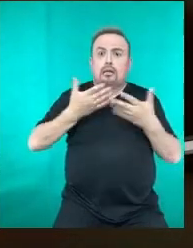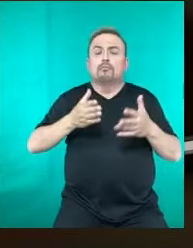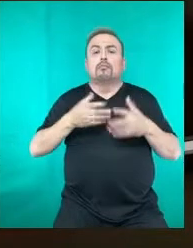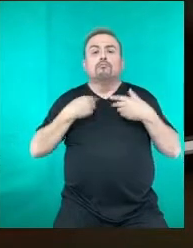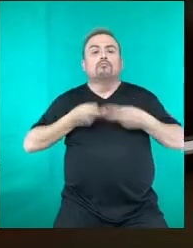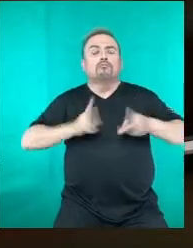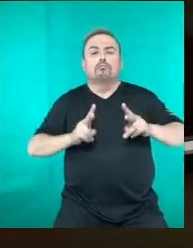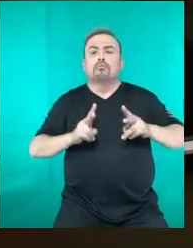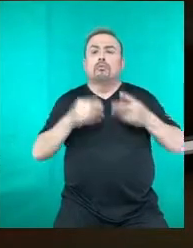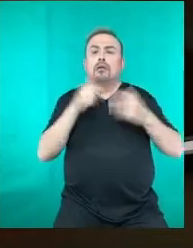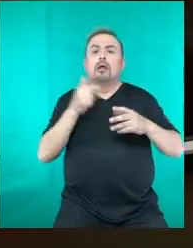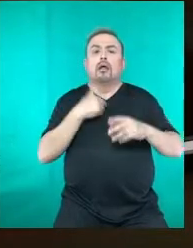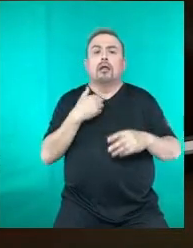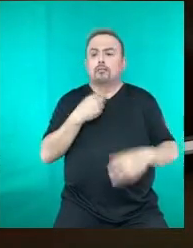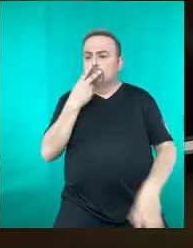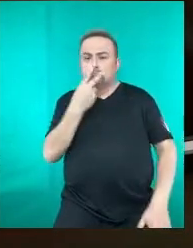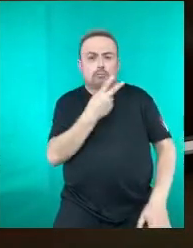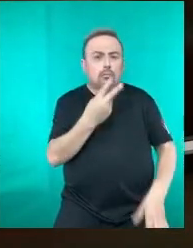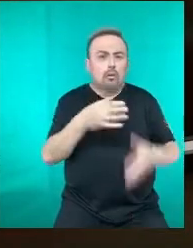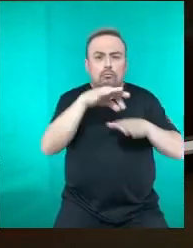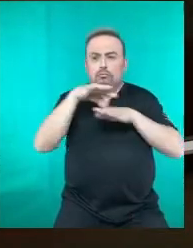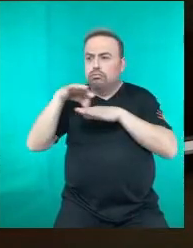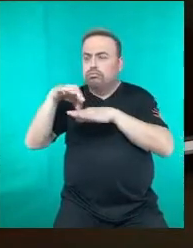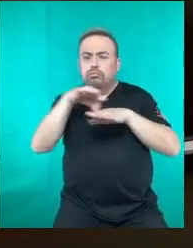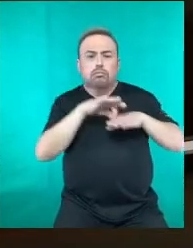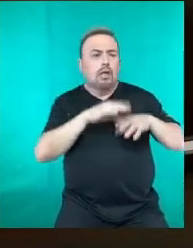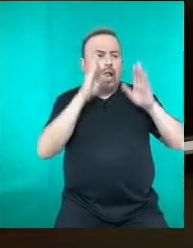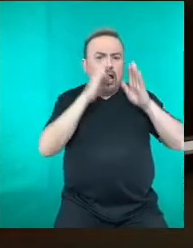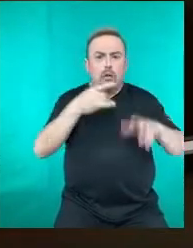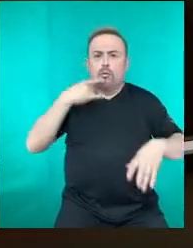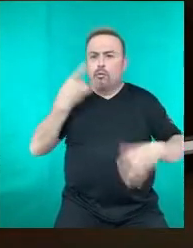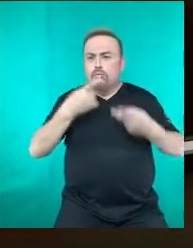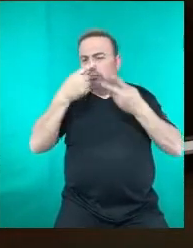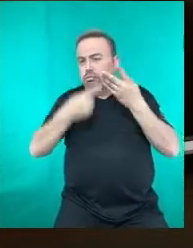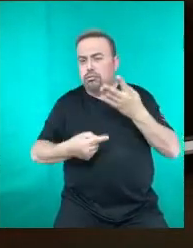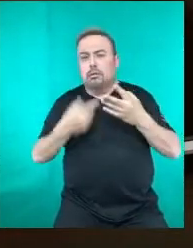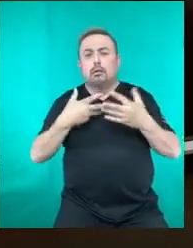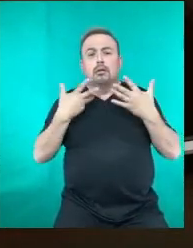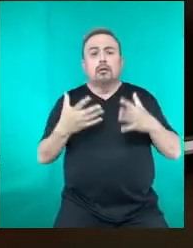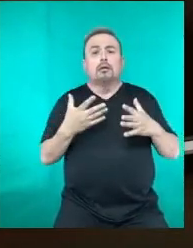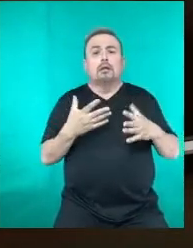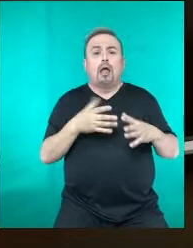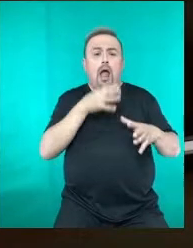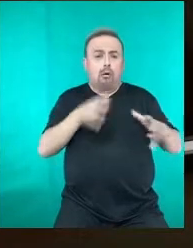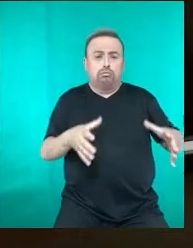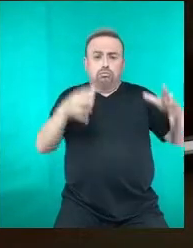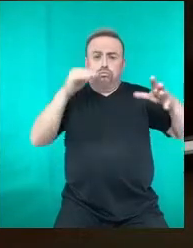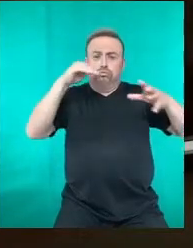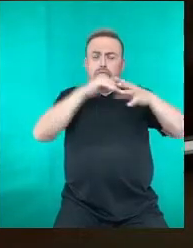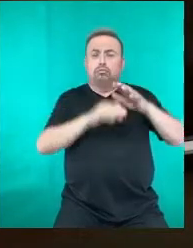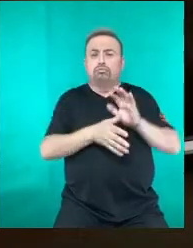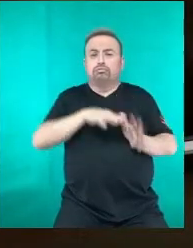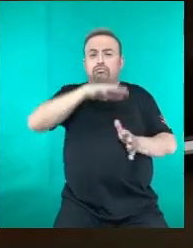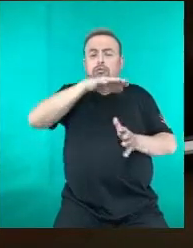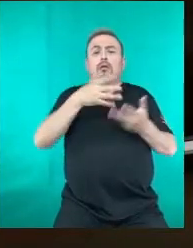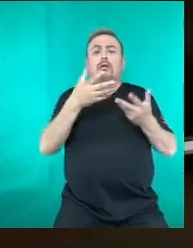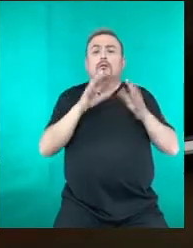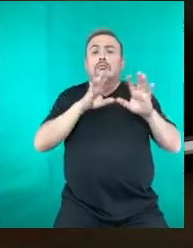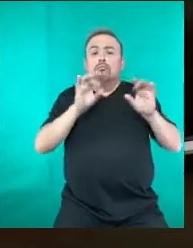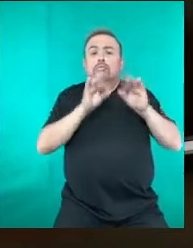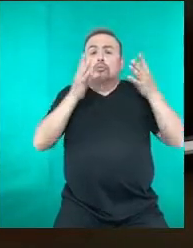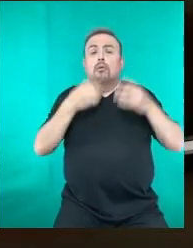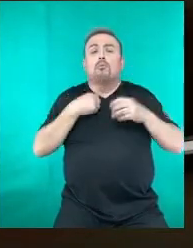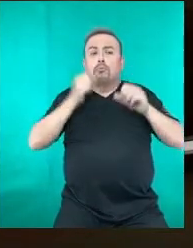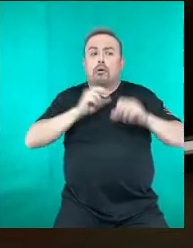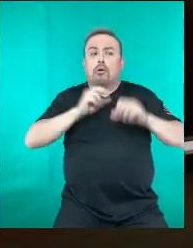tener georreferenciados todos los puntos de atención de emergencia, tener una serie de estanques para atención ante contingencia, y en general podemos responder